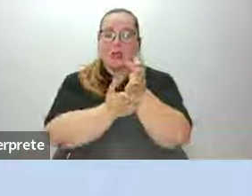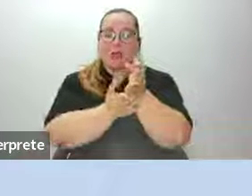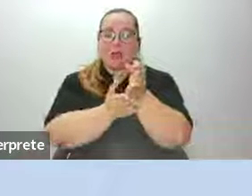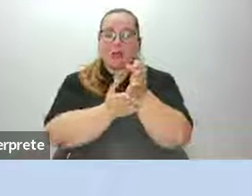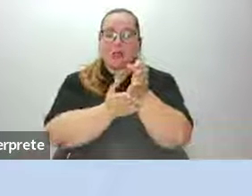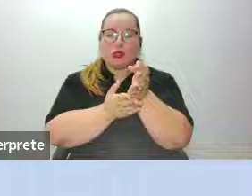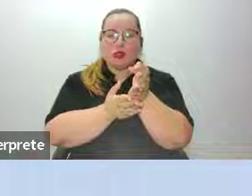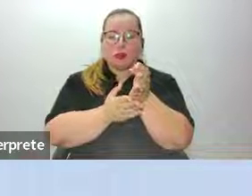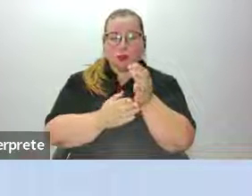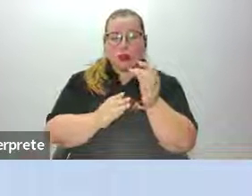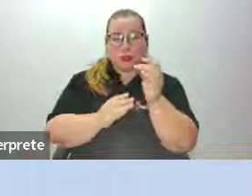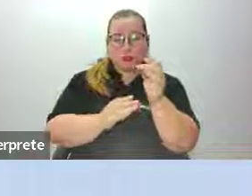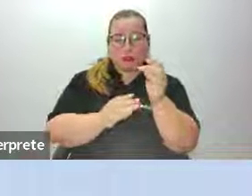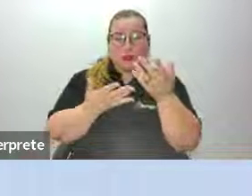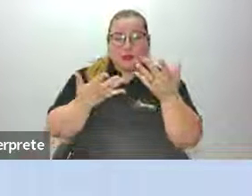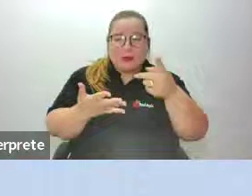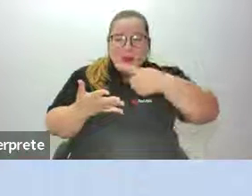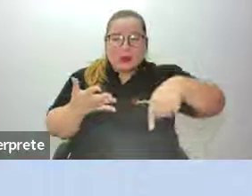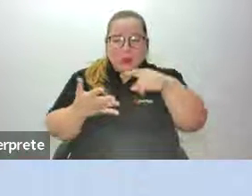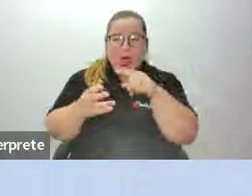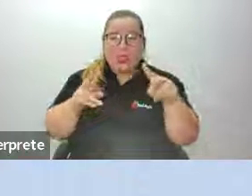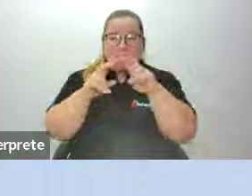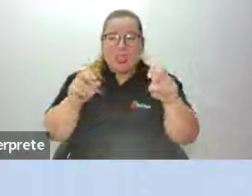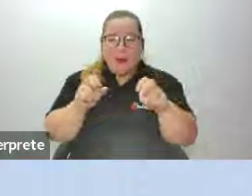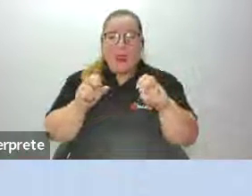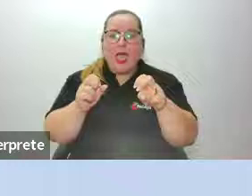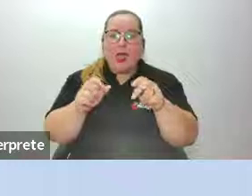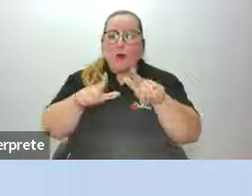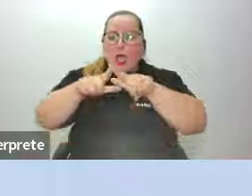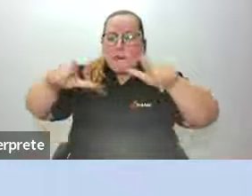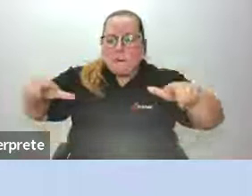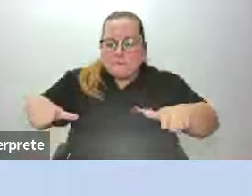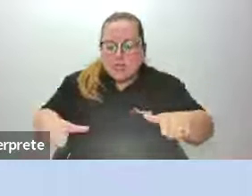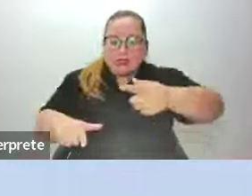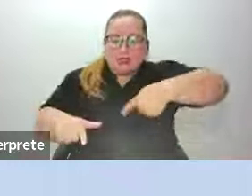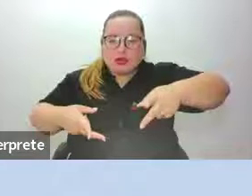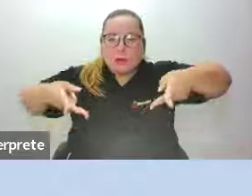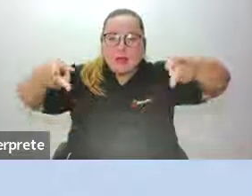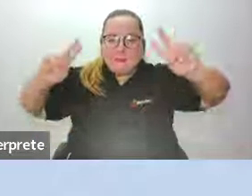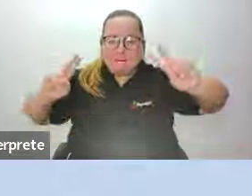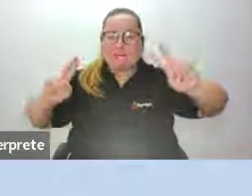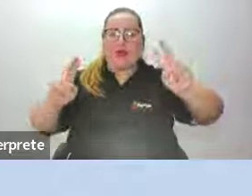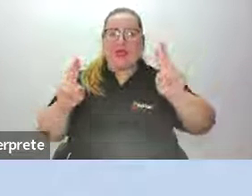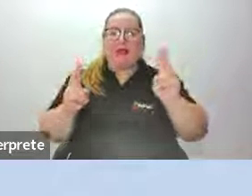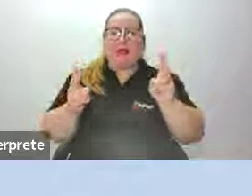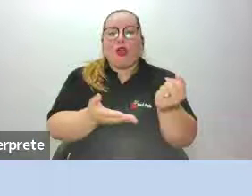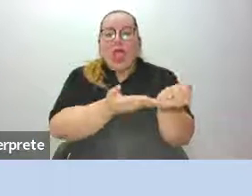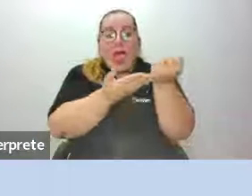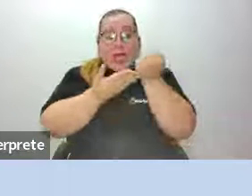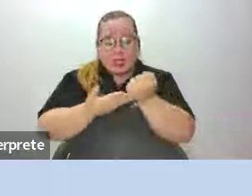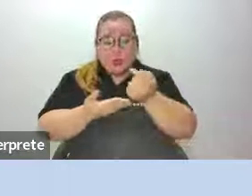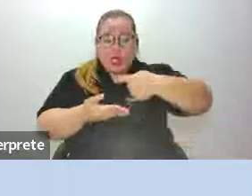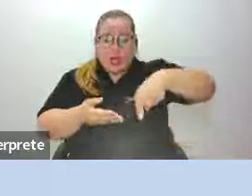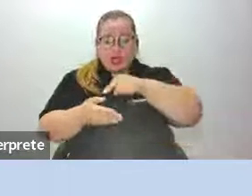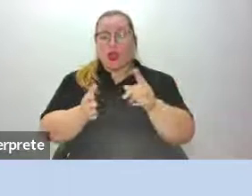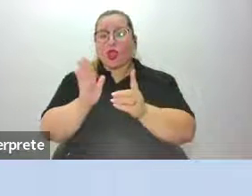una de las vías o uno de los espacios que nos permite o que favorece el desarrollo del lenguaje,